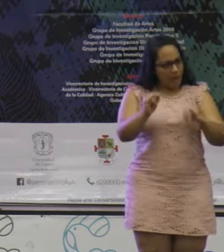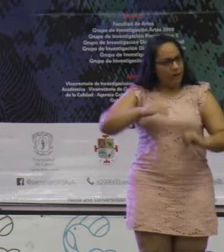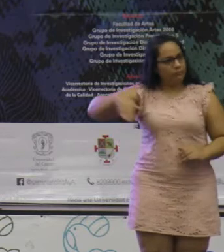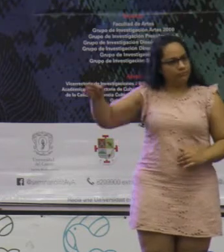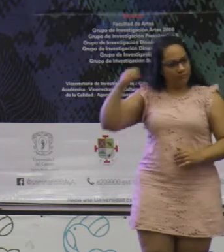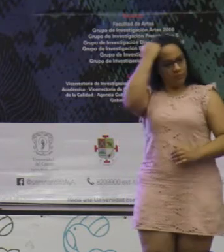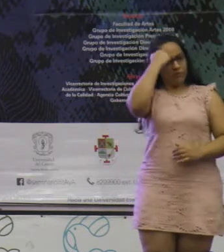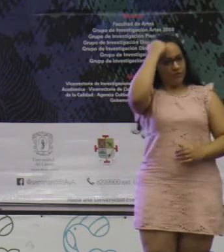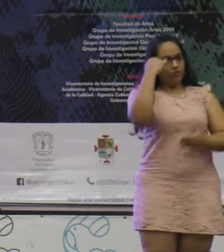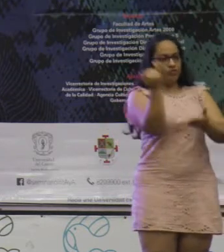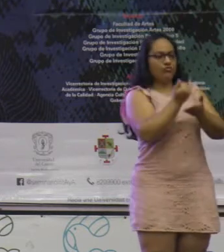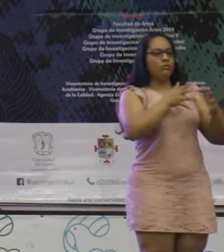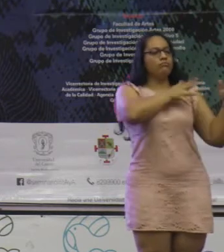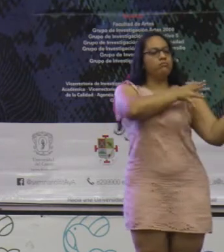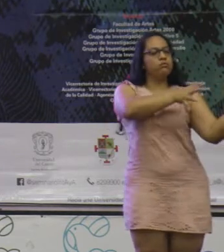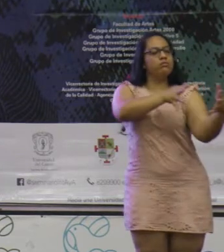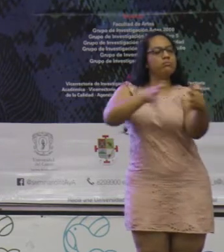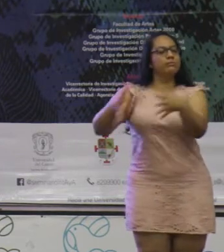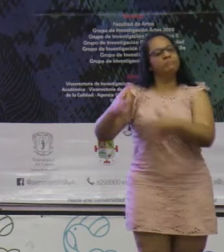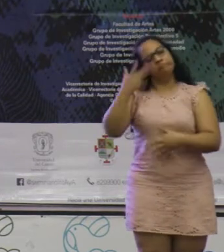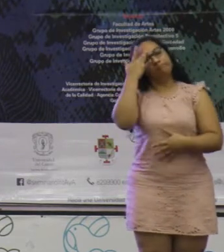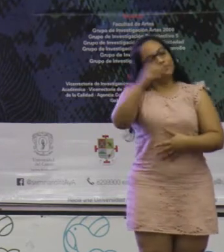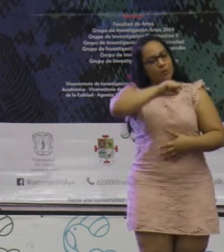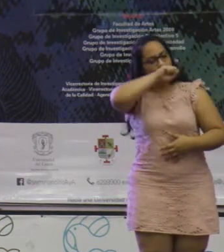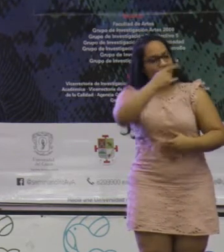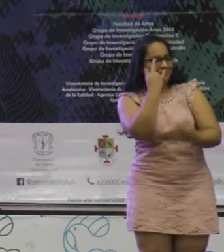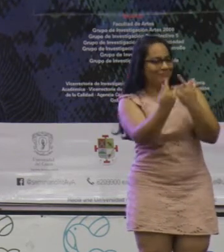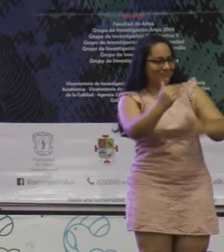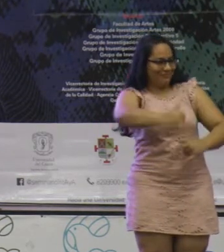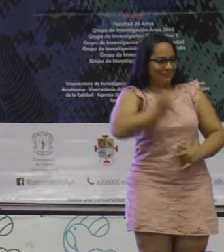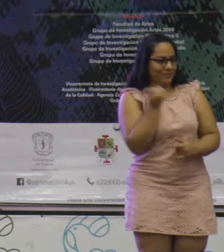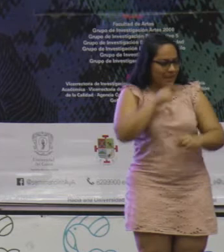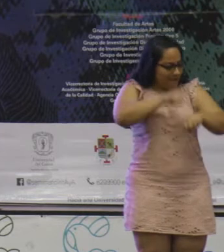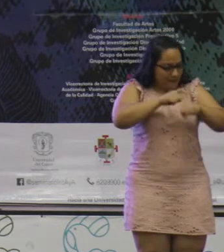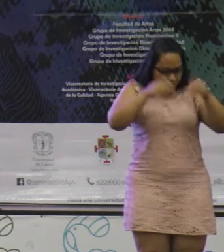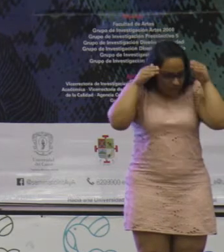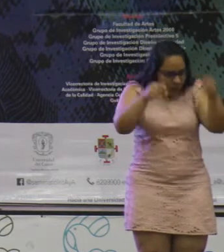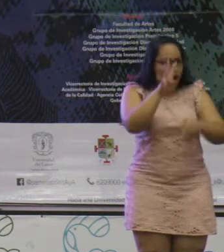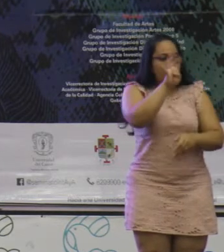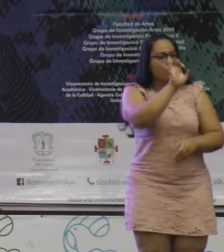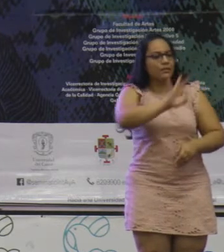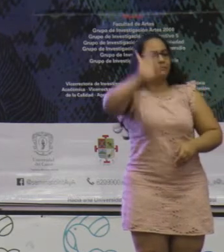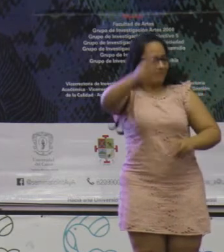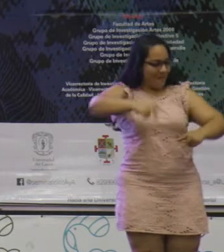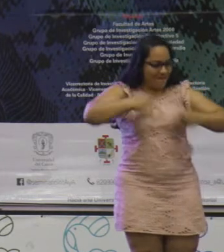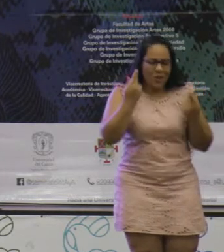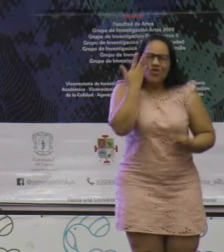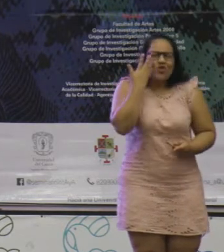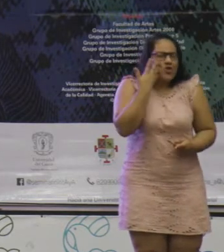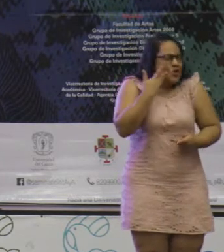como profesor de ilustración, porque es lo que me interesa hacer y es a lo que le dedico yo creo que el 90% de mi vida diaria.